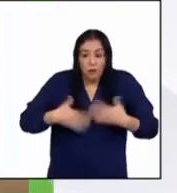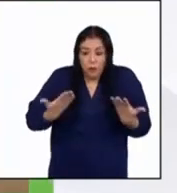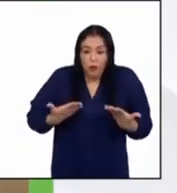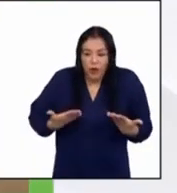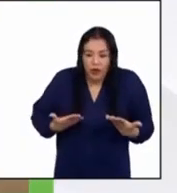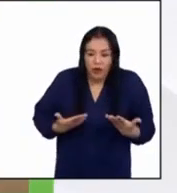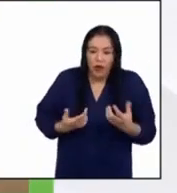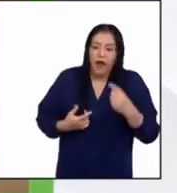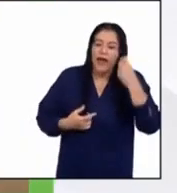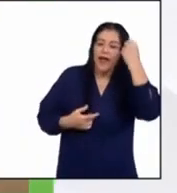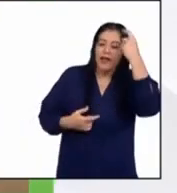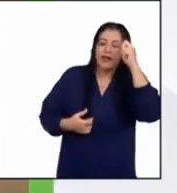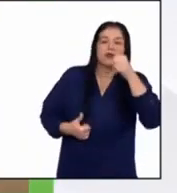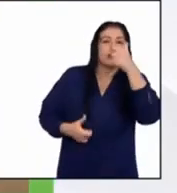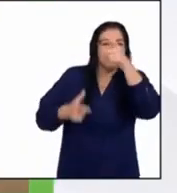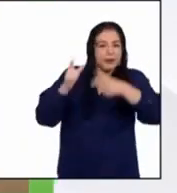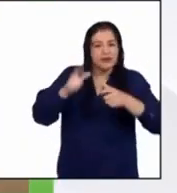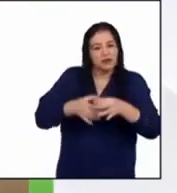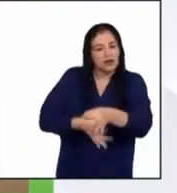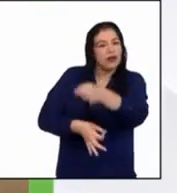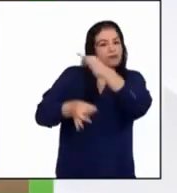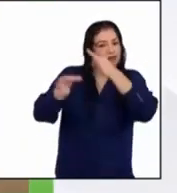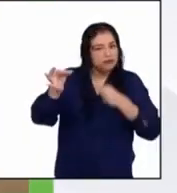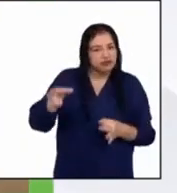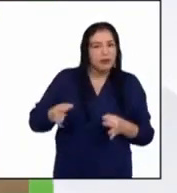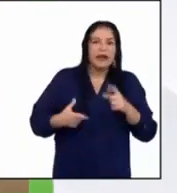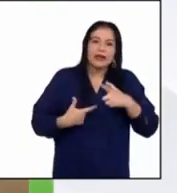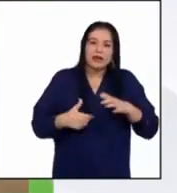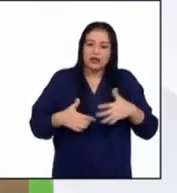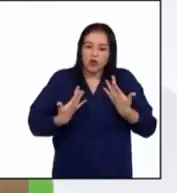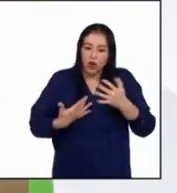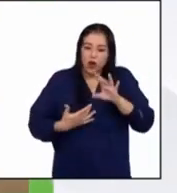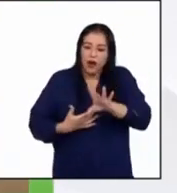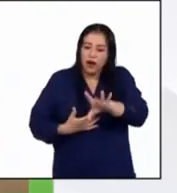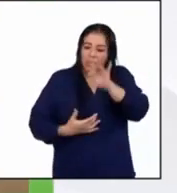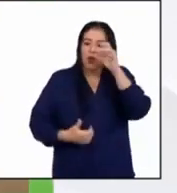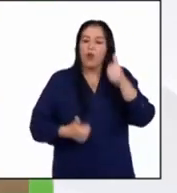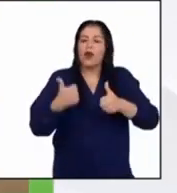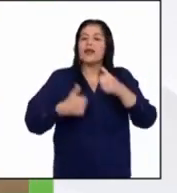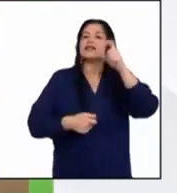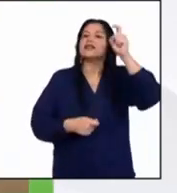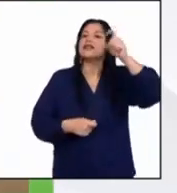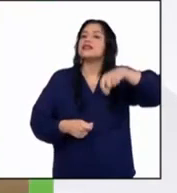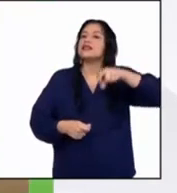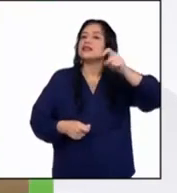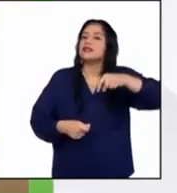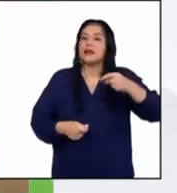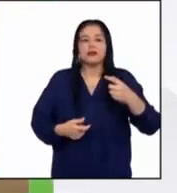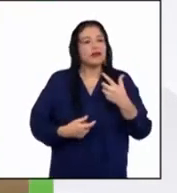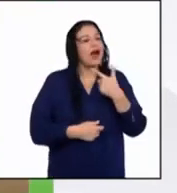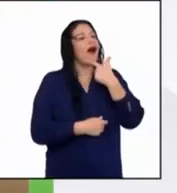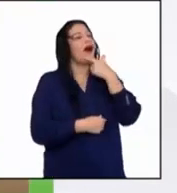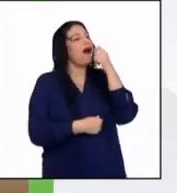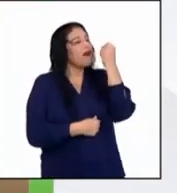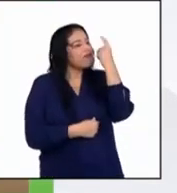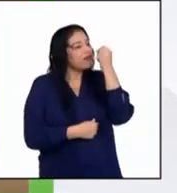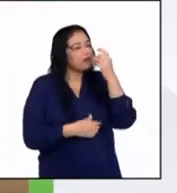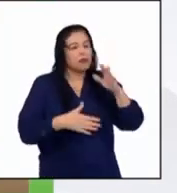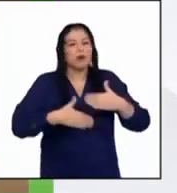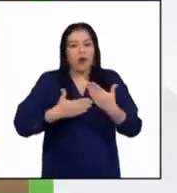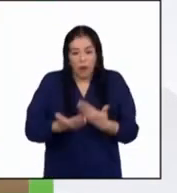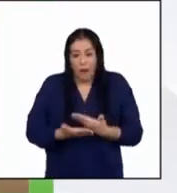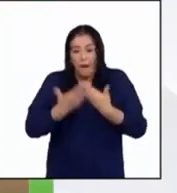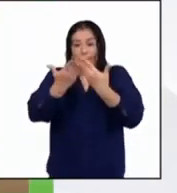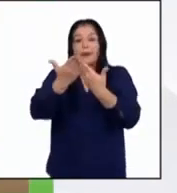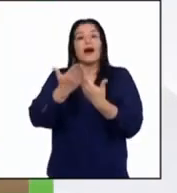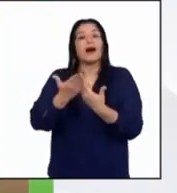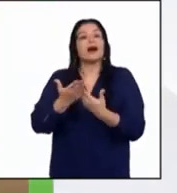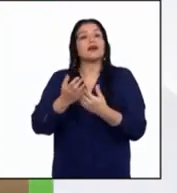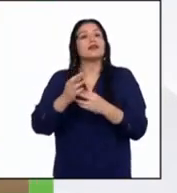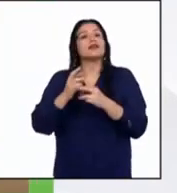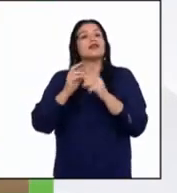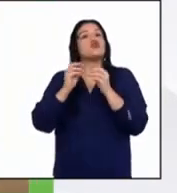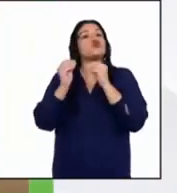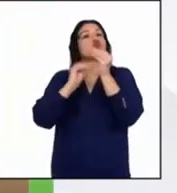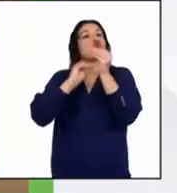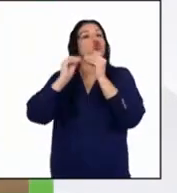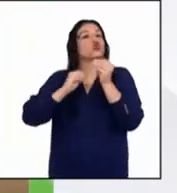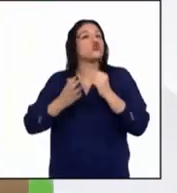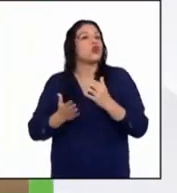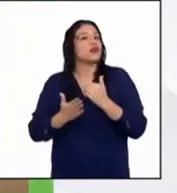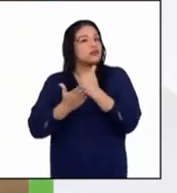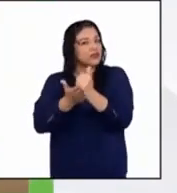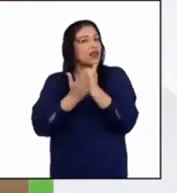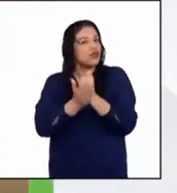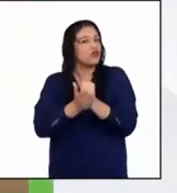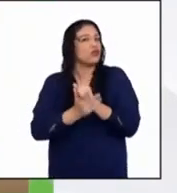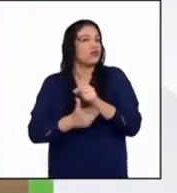manera, reconocemos cuáles son las necesidades y podemos presentar y proponer soluciones que tomen en